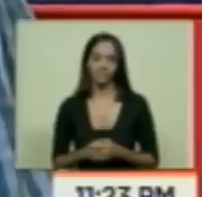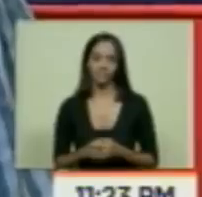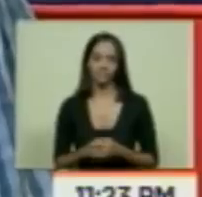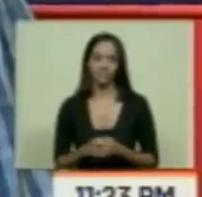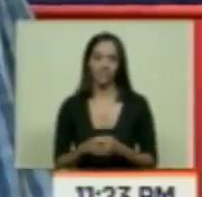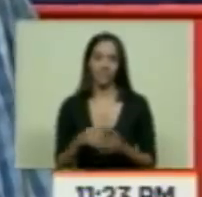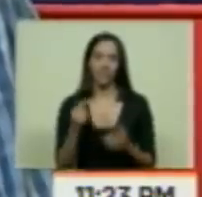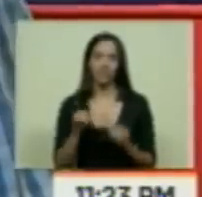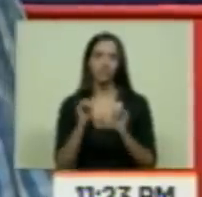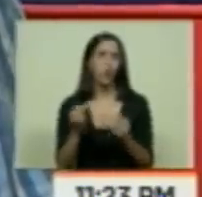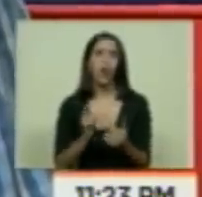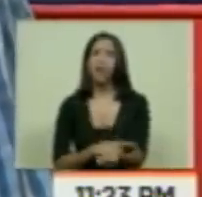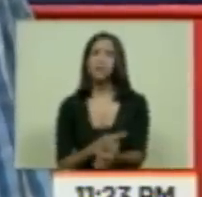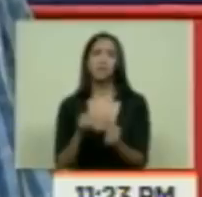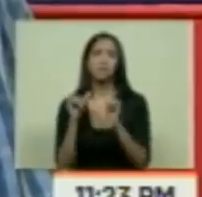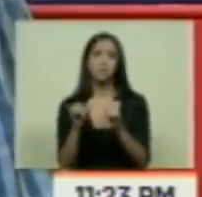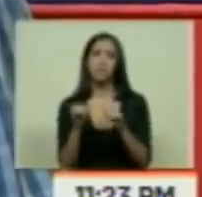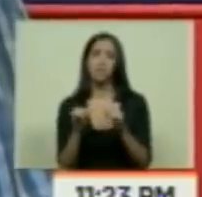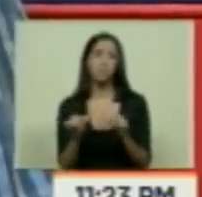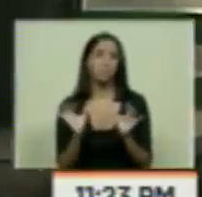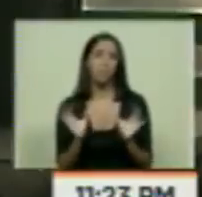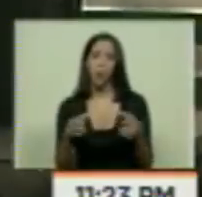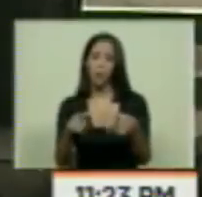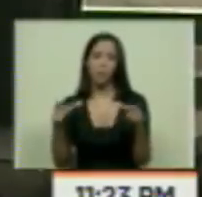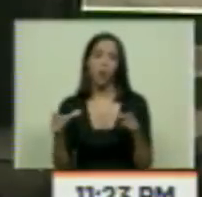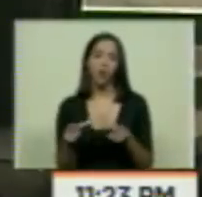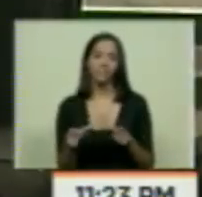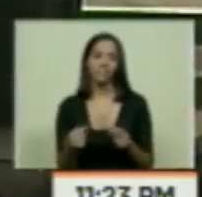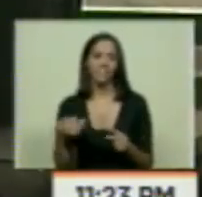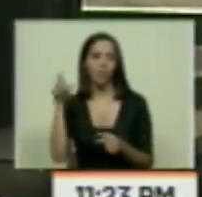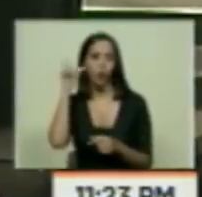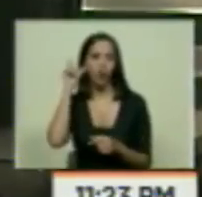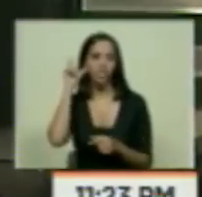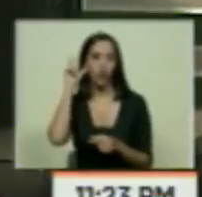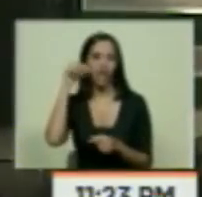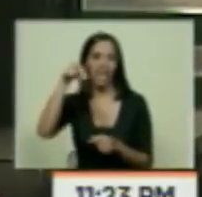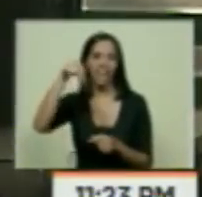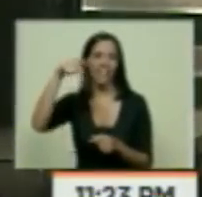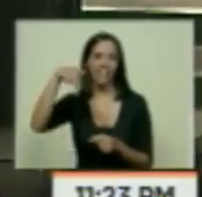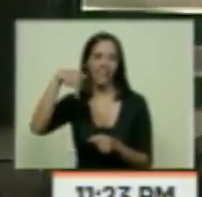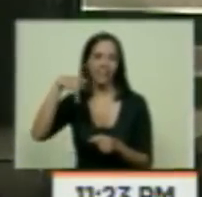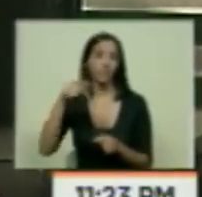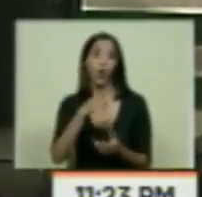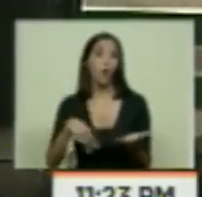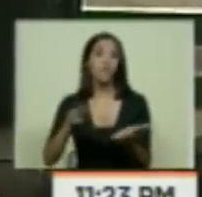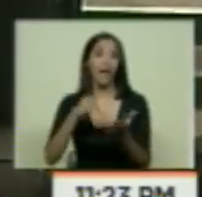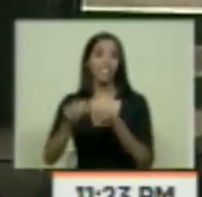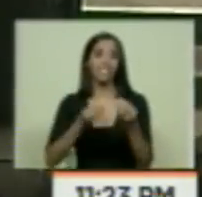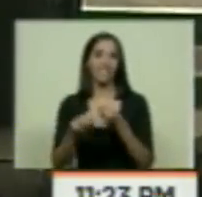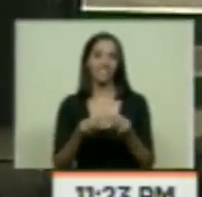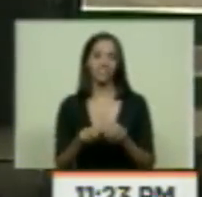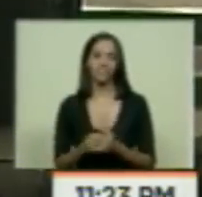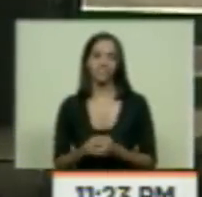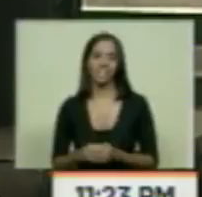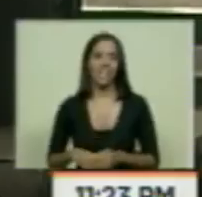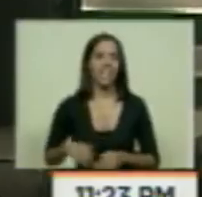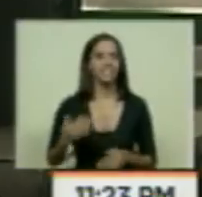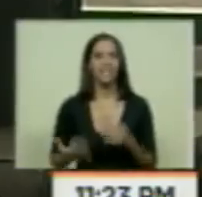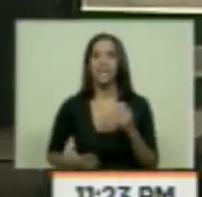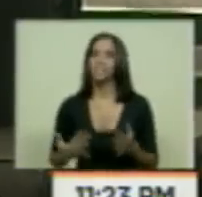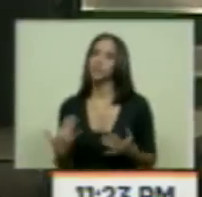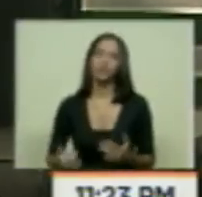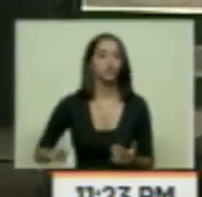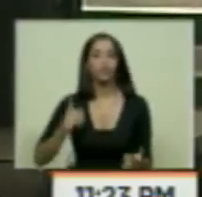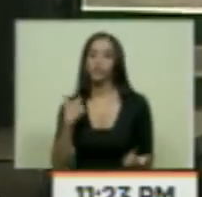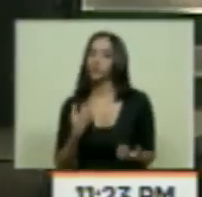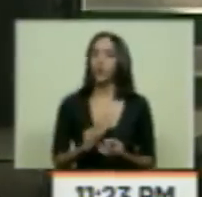del mismo pozo. Son caimanes del mismo pozo. Escúchala, escúchala. No vuelvas a hacer eso. Que corran en pijama, soy la pesadilla que